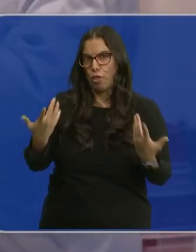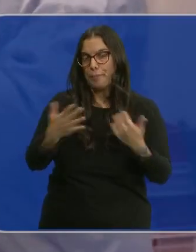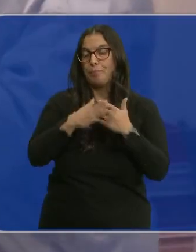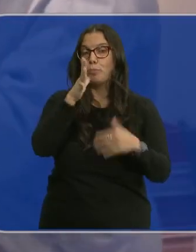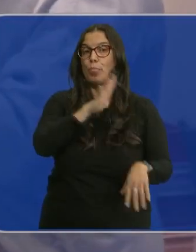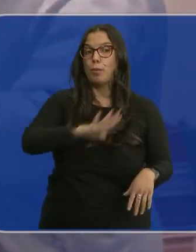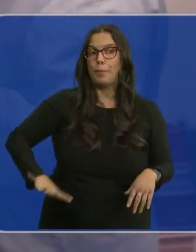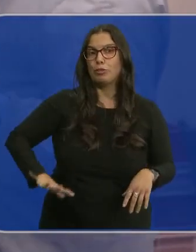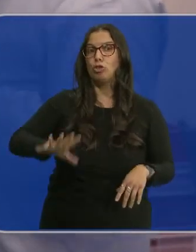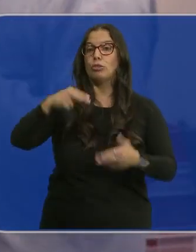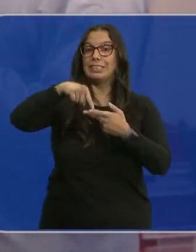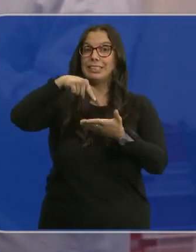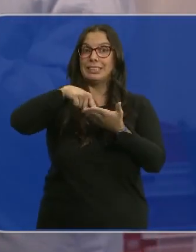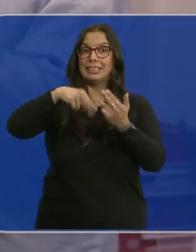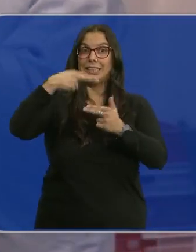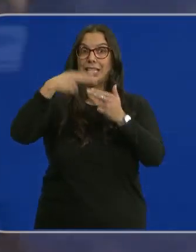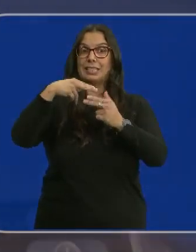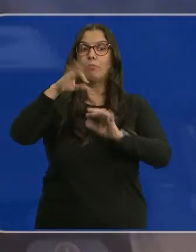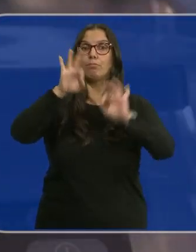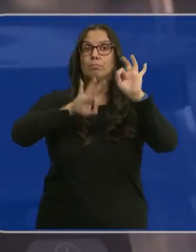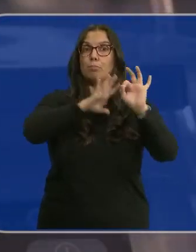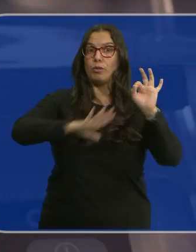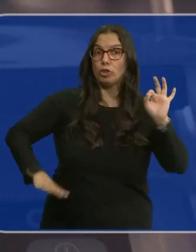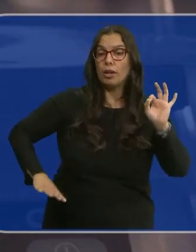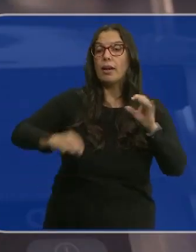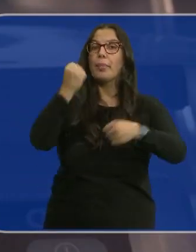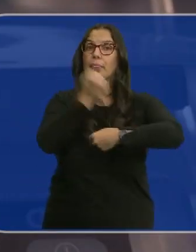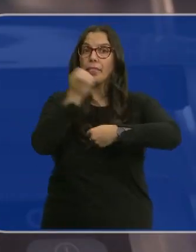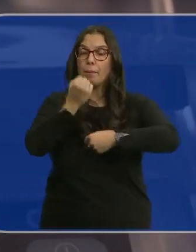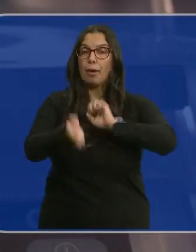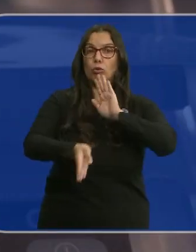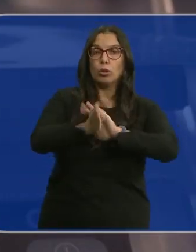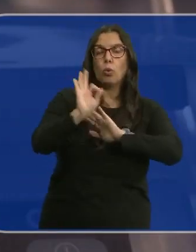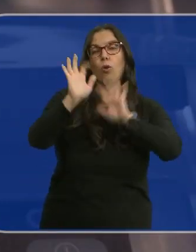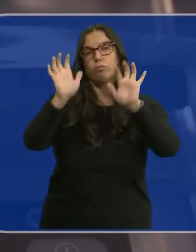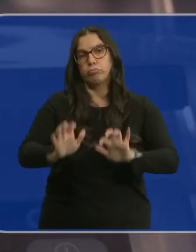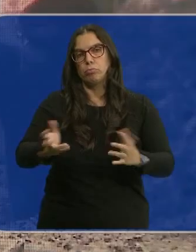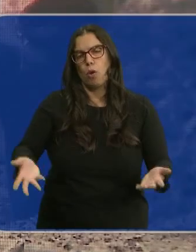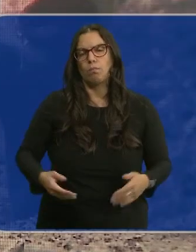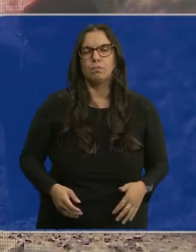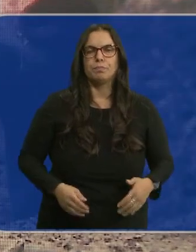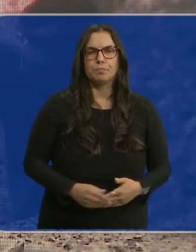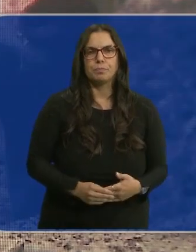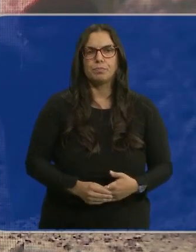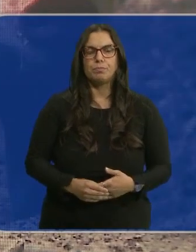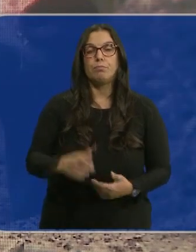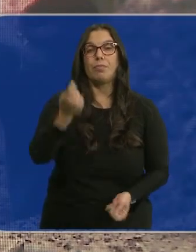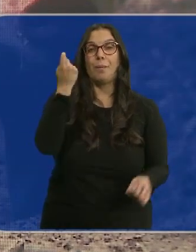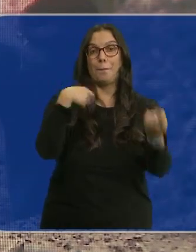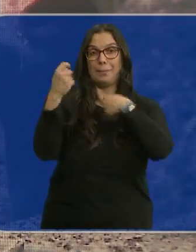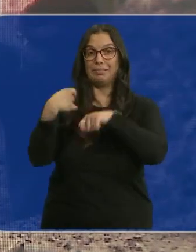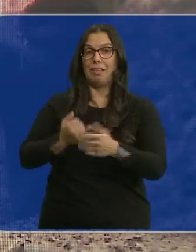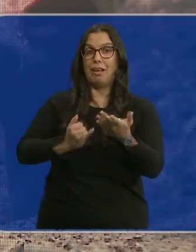de momento la tasa es provisional. En diciembre se decidirá si se mantiene o se suaviza. Las